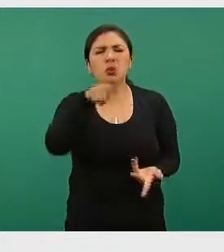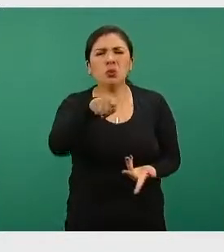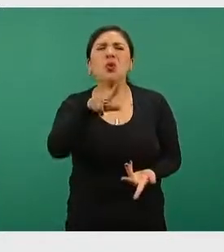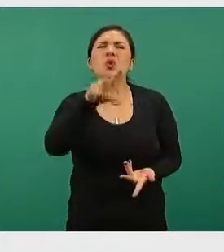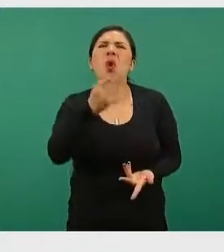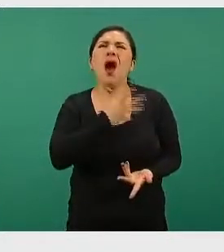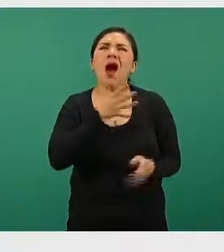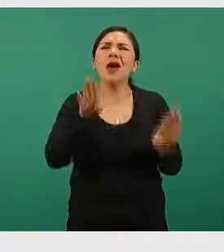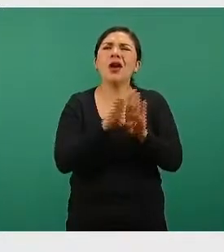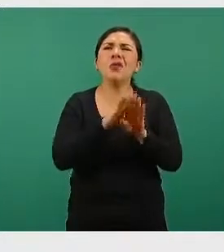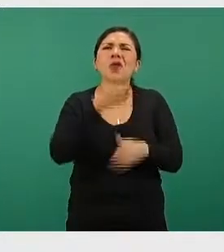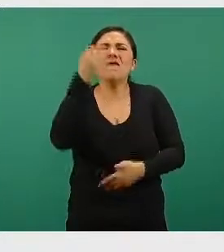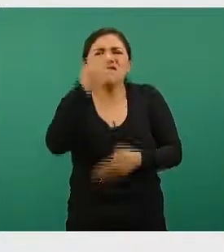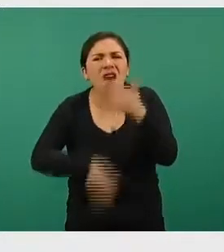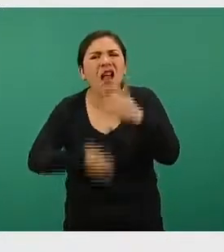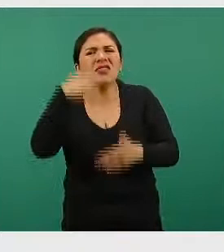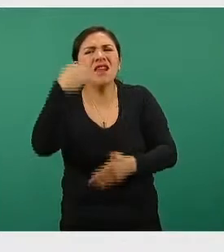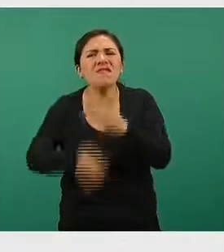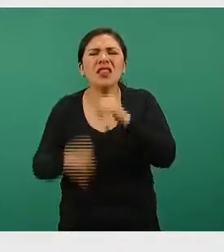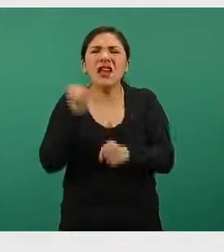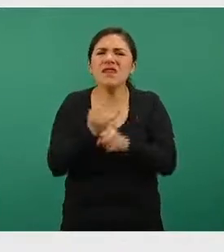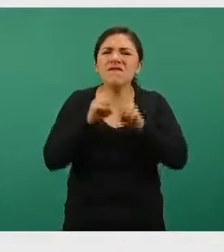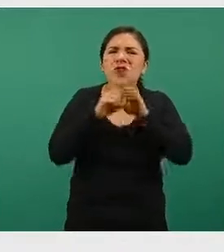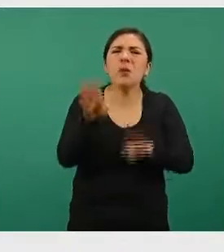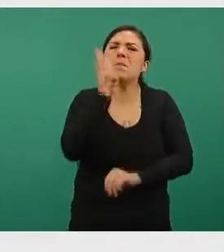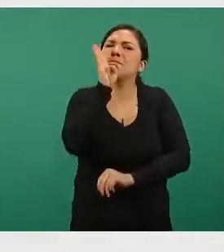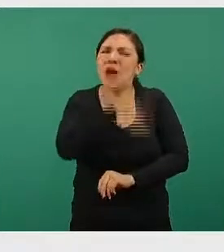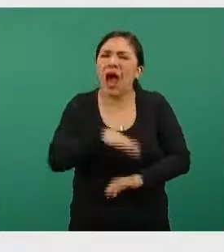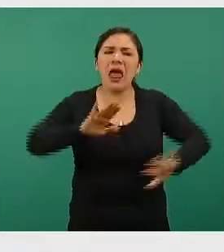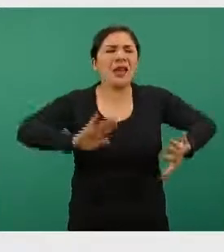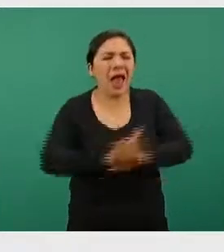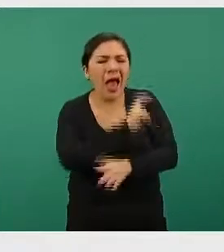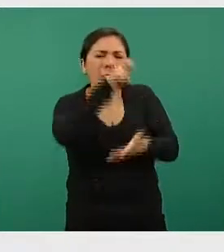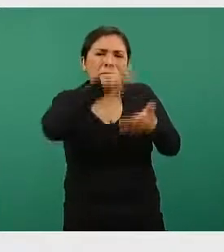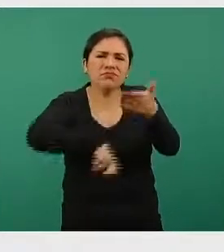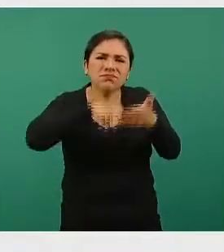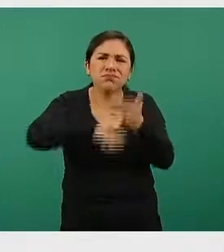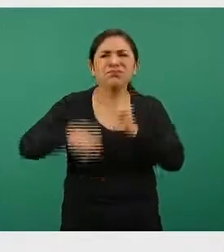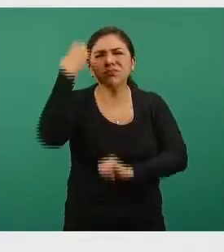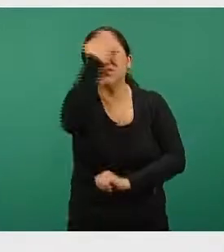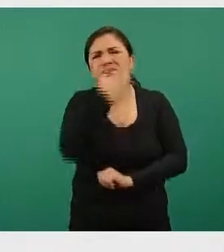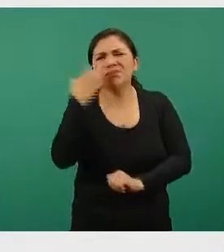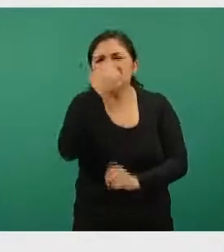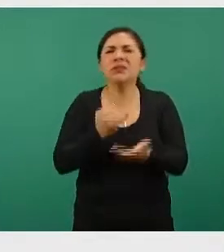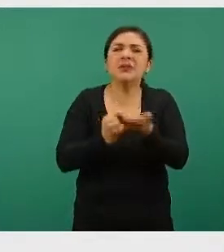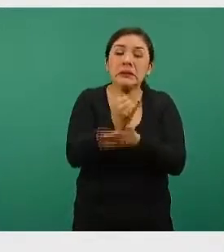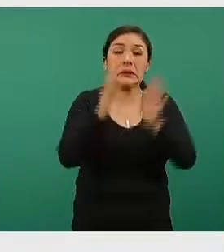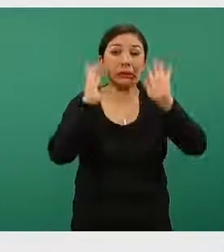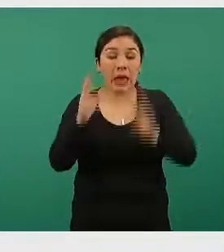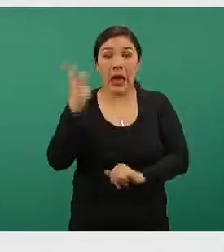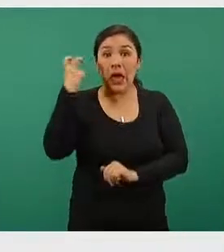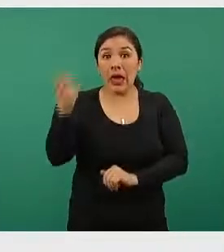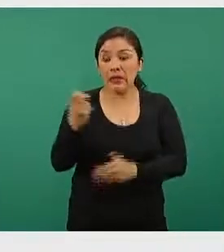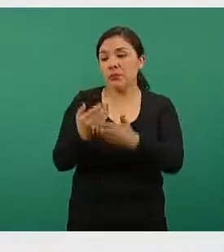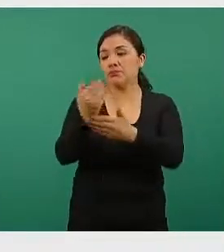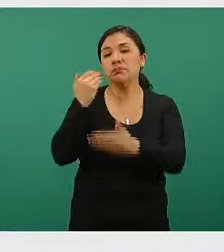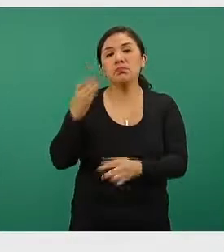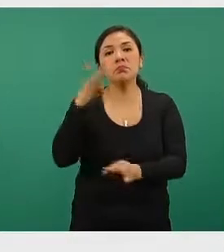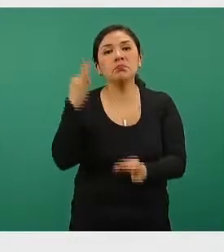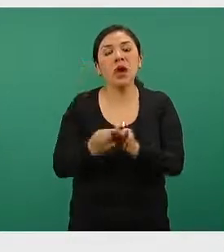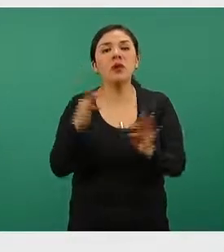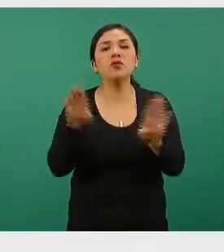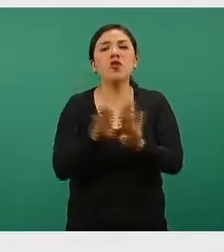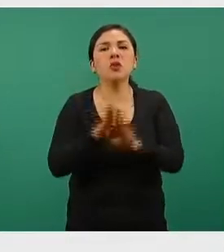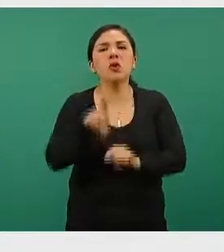tener sesgos en función de la notificación, el diagnóstico o la confirmación de los casos que pudieran